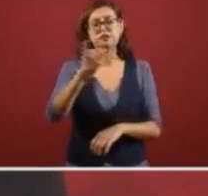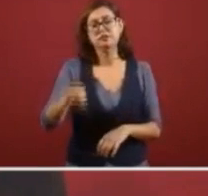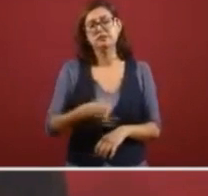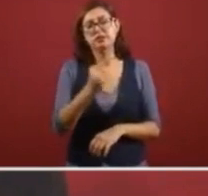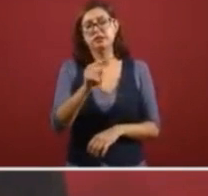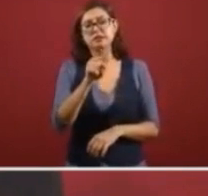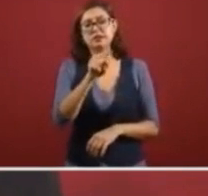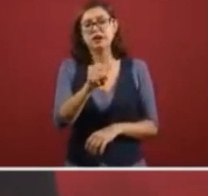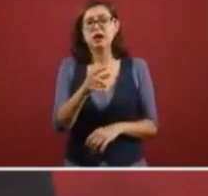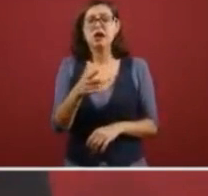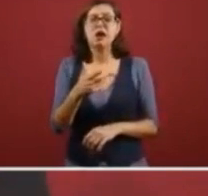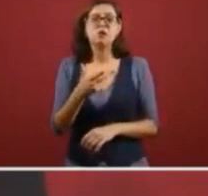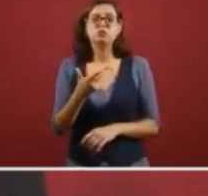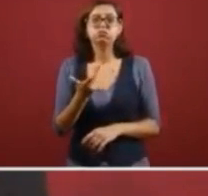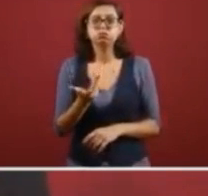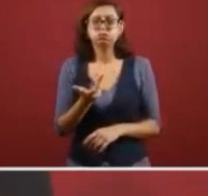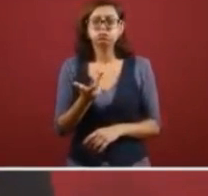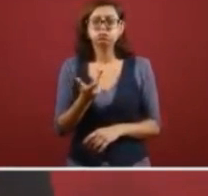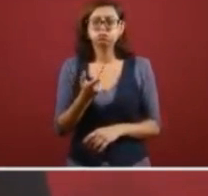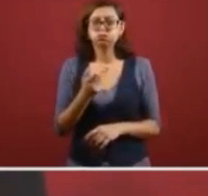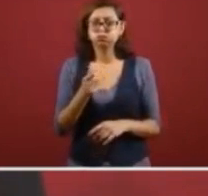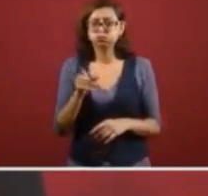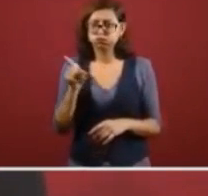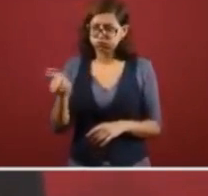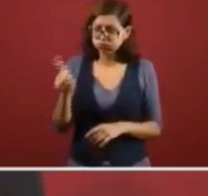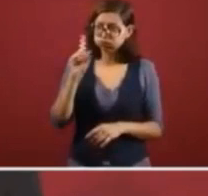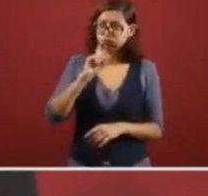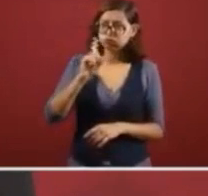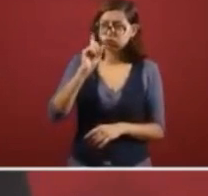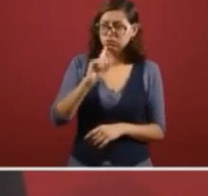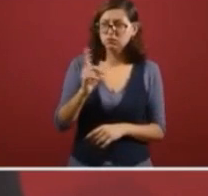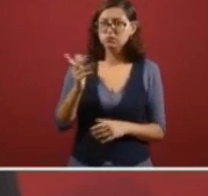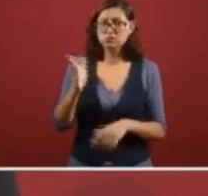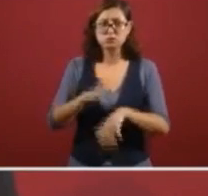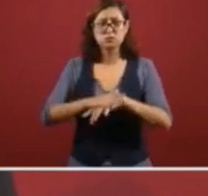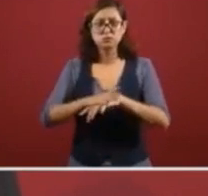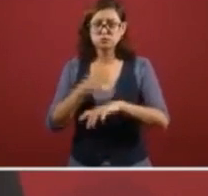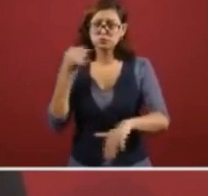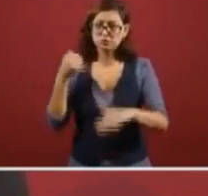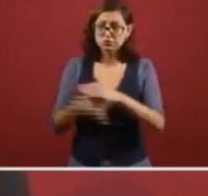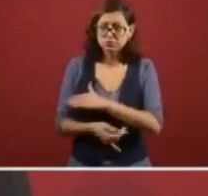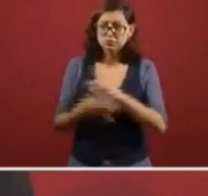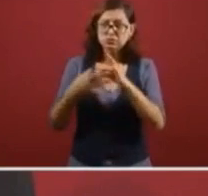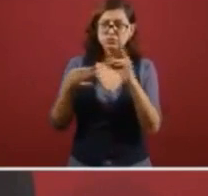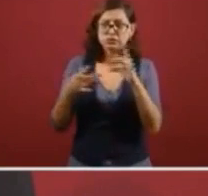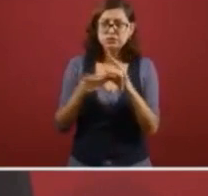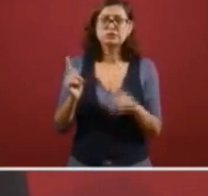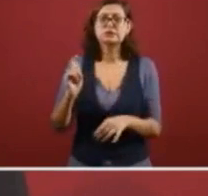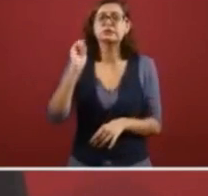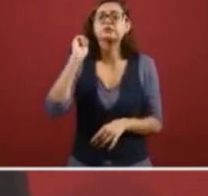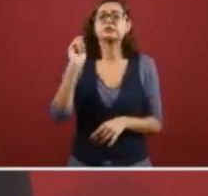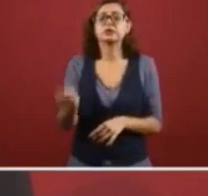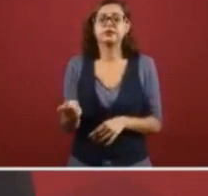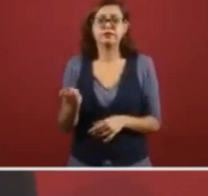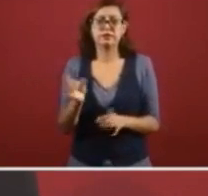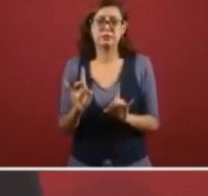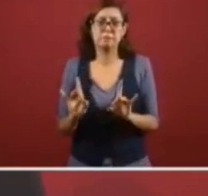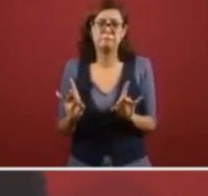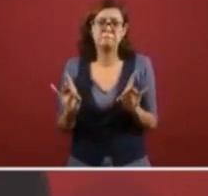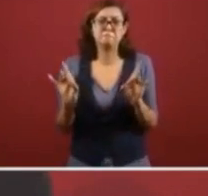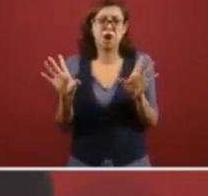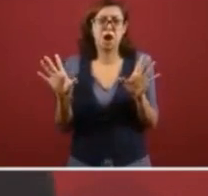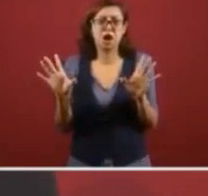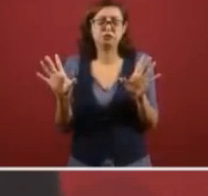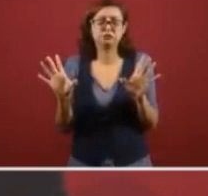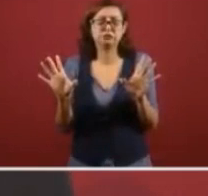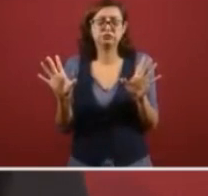y quien participó expliquen más sobre estos hechos